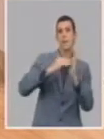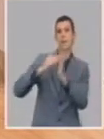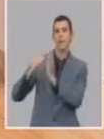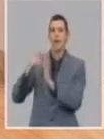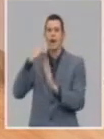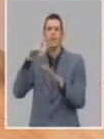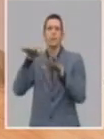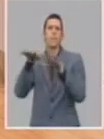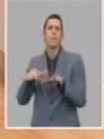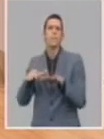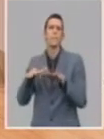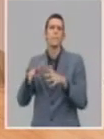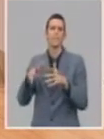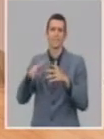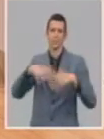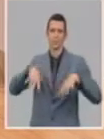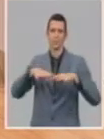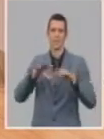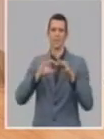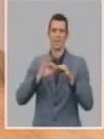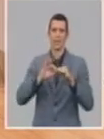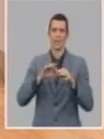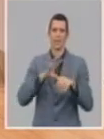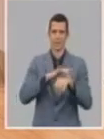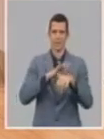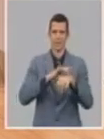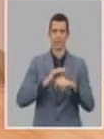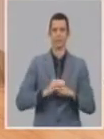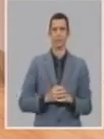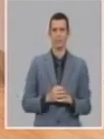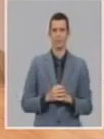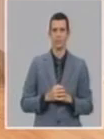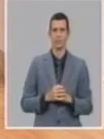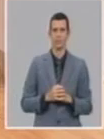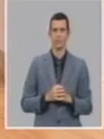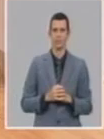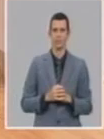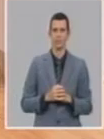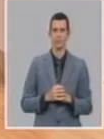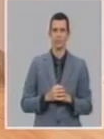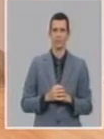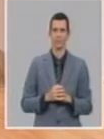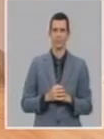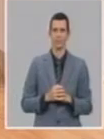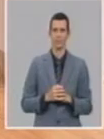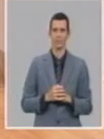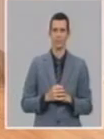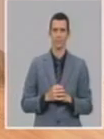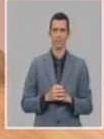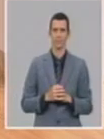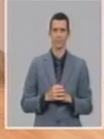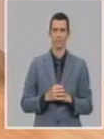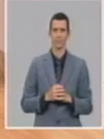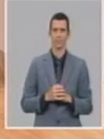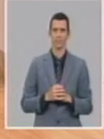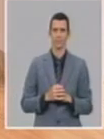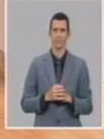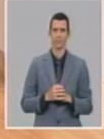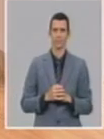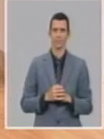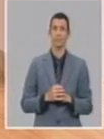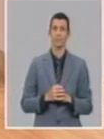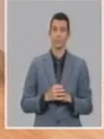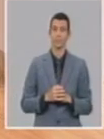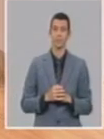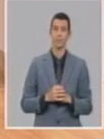imposibilidad precisamente de poderle ejercer en aras de todas las medidas preventivas tienen un costo también para